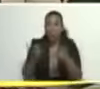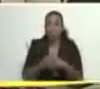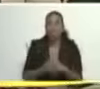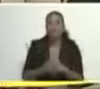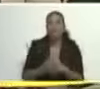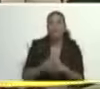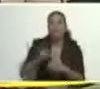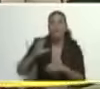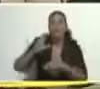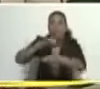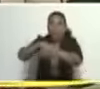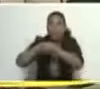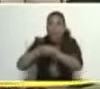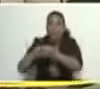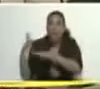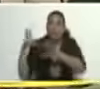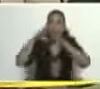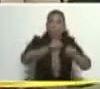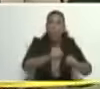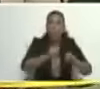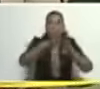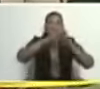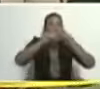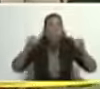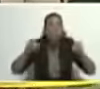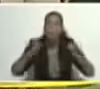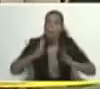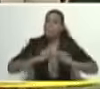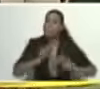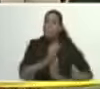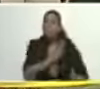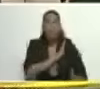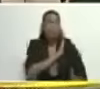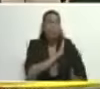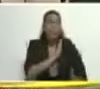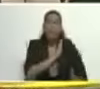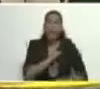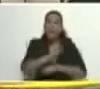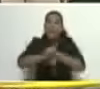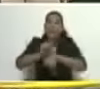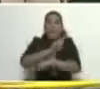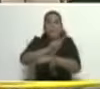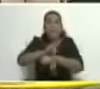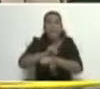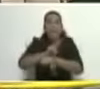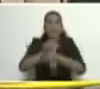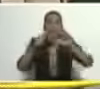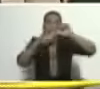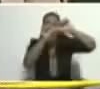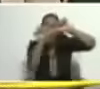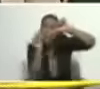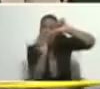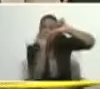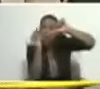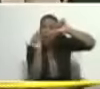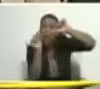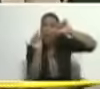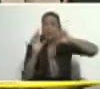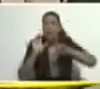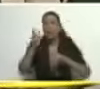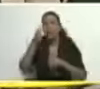tomaron toda la tierra que era común, que pertenecía al pueblo Kalinago y Garifuna.